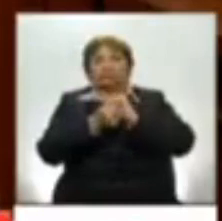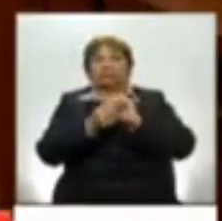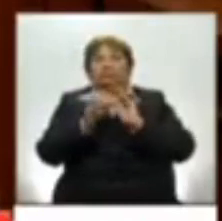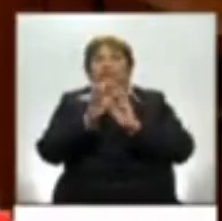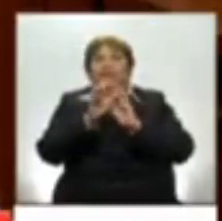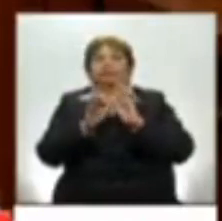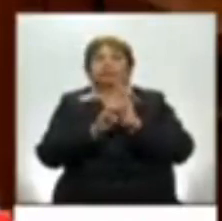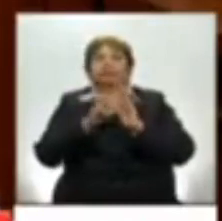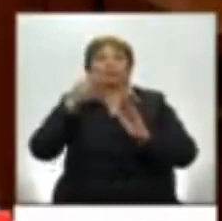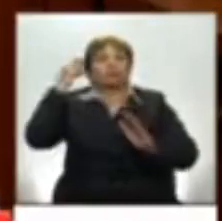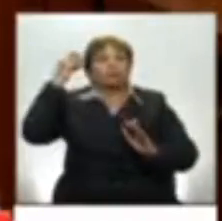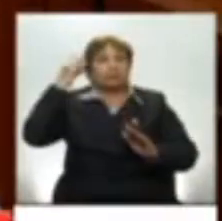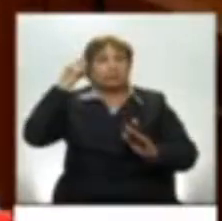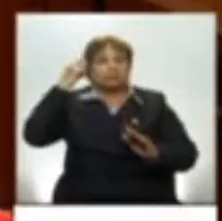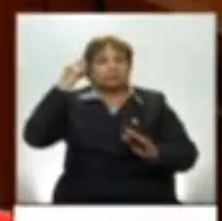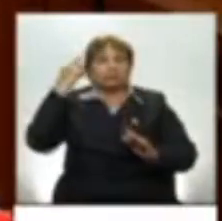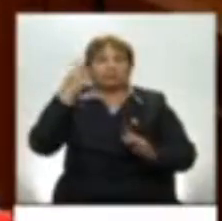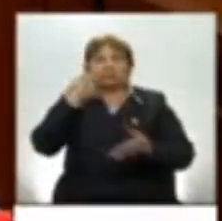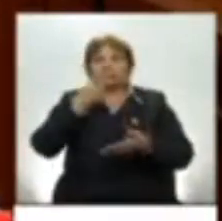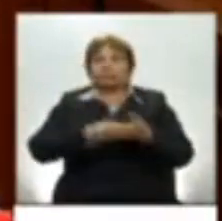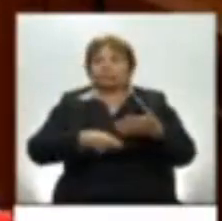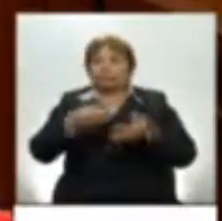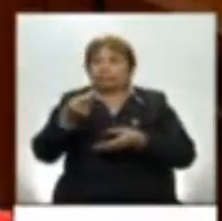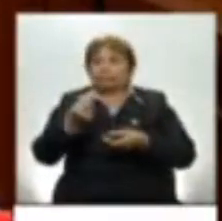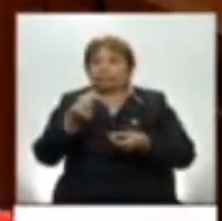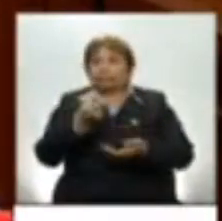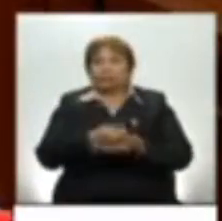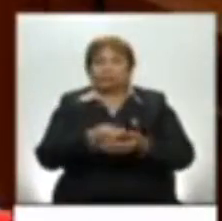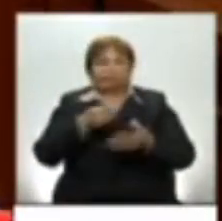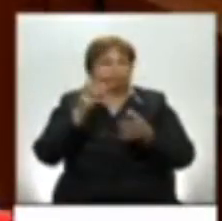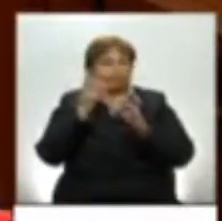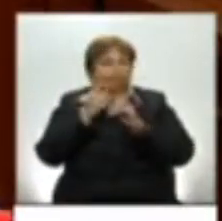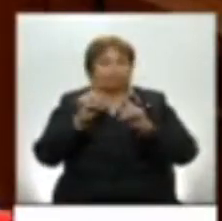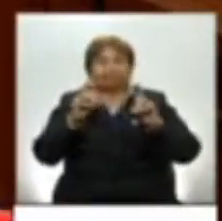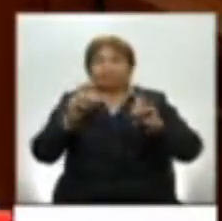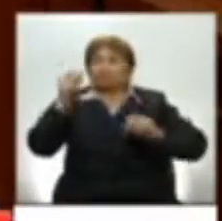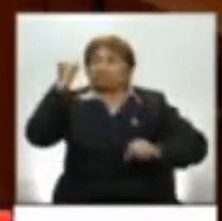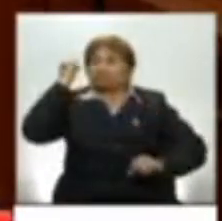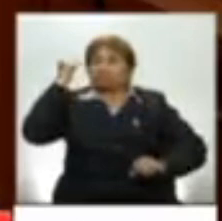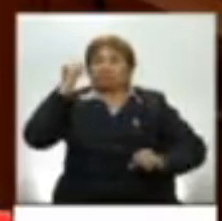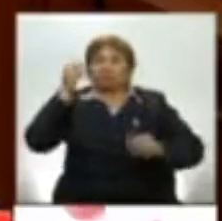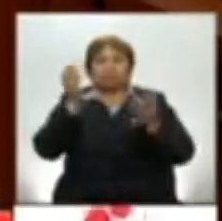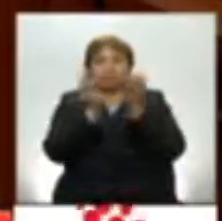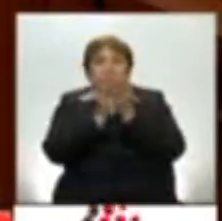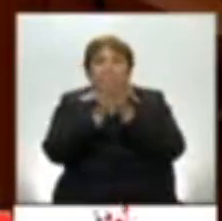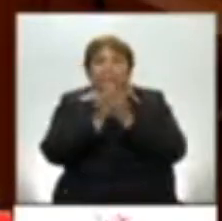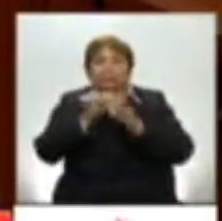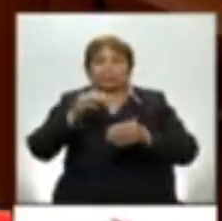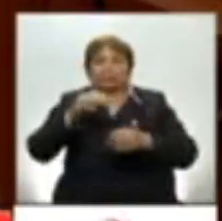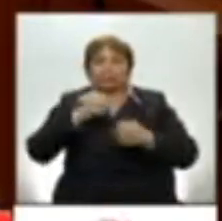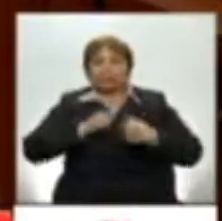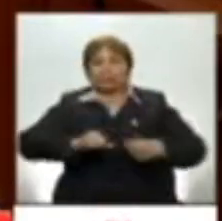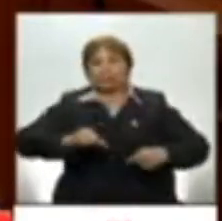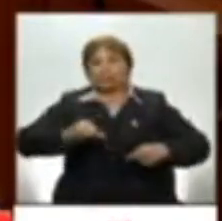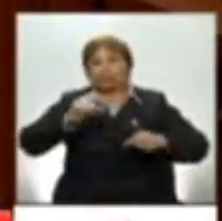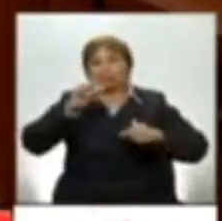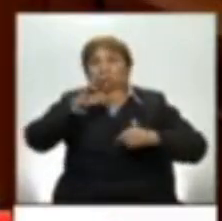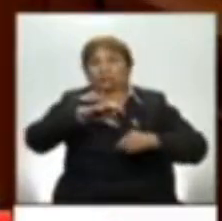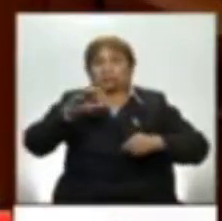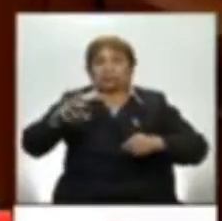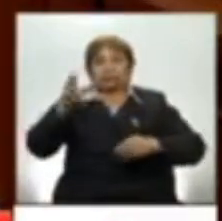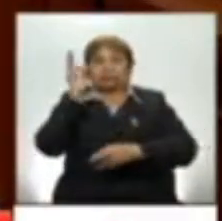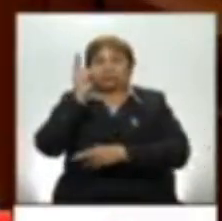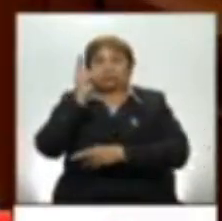política, por una economía democrática, por la defensa de la educación de los hijos del pueblo, por el